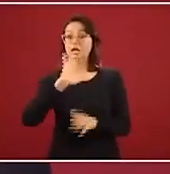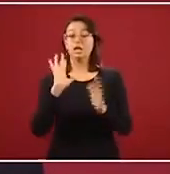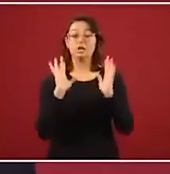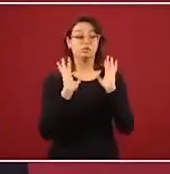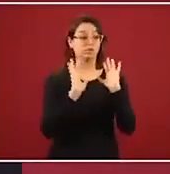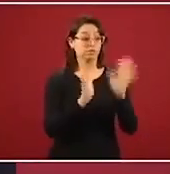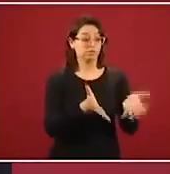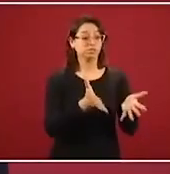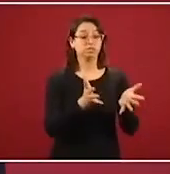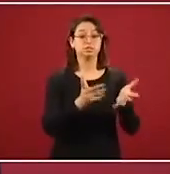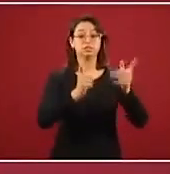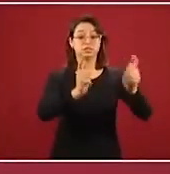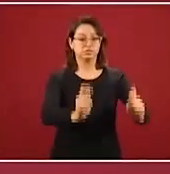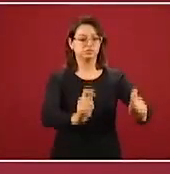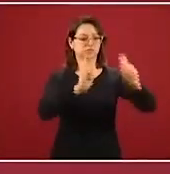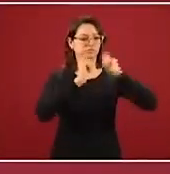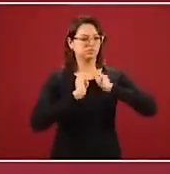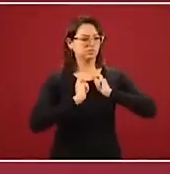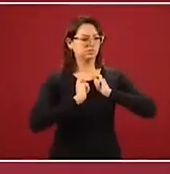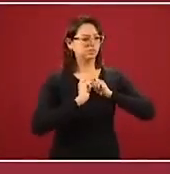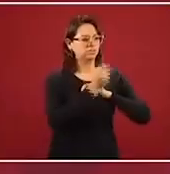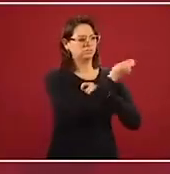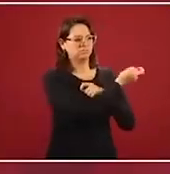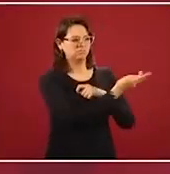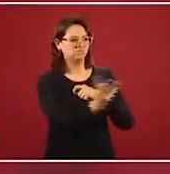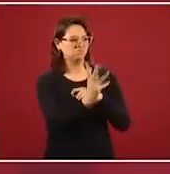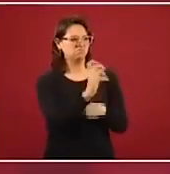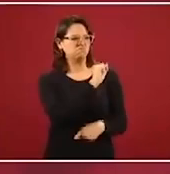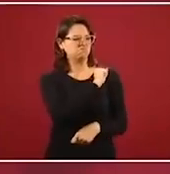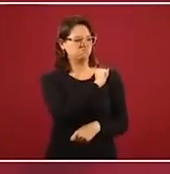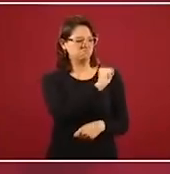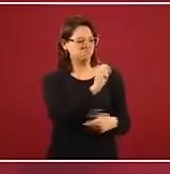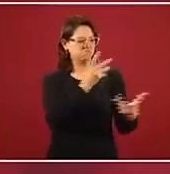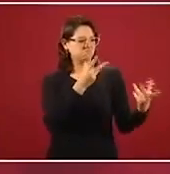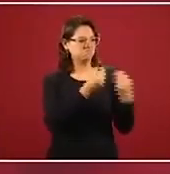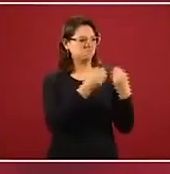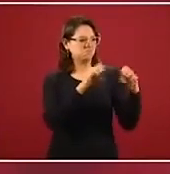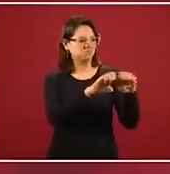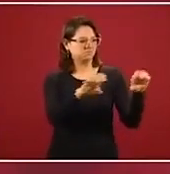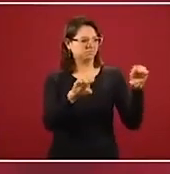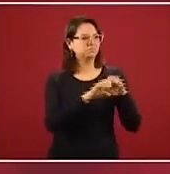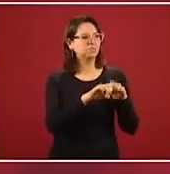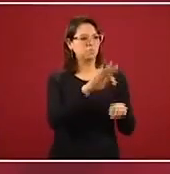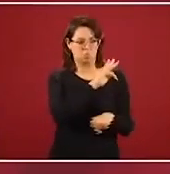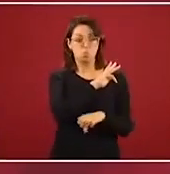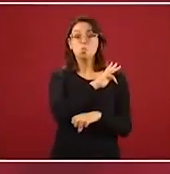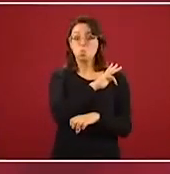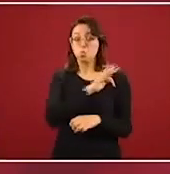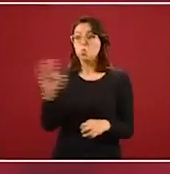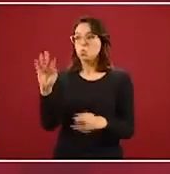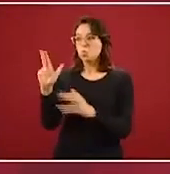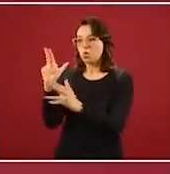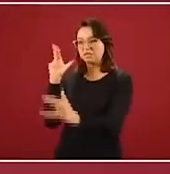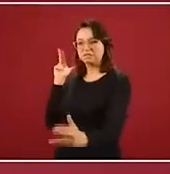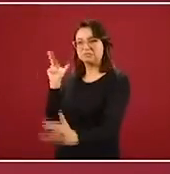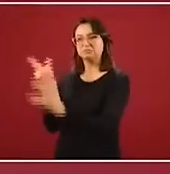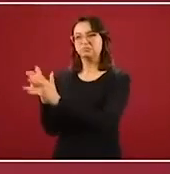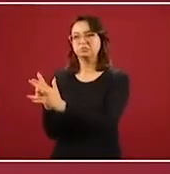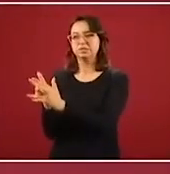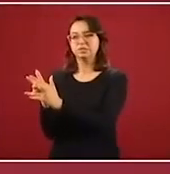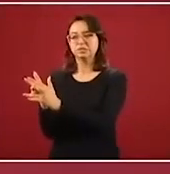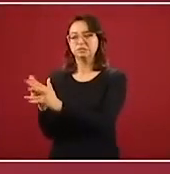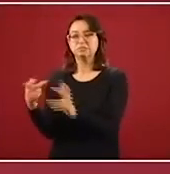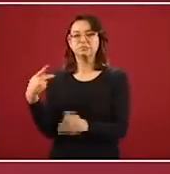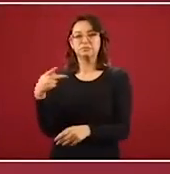para ejecutar ese deseo, al final, y fíjense lo que es el ser